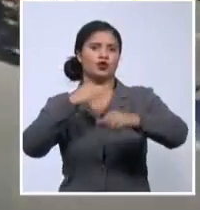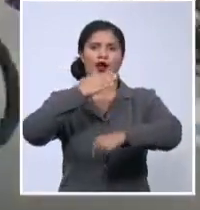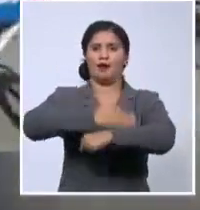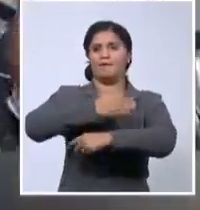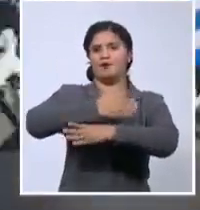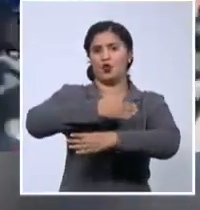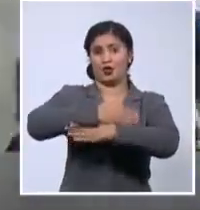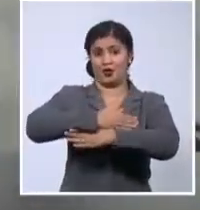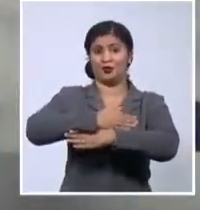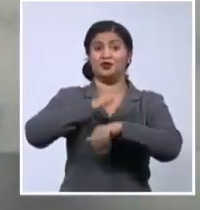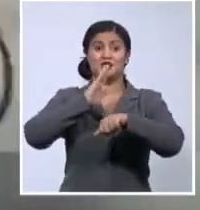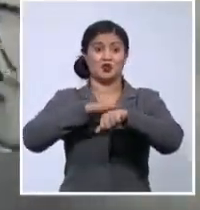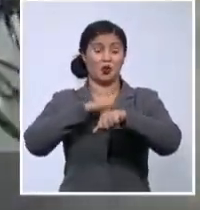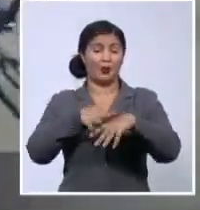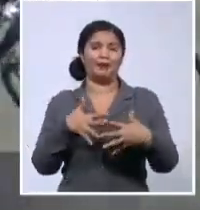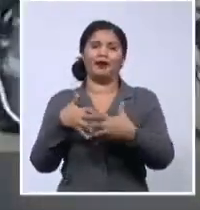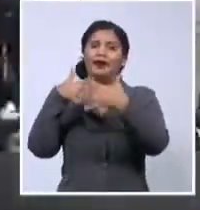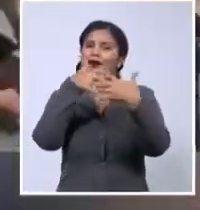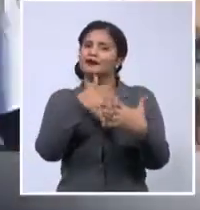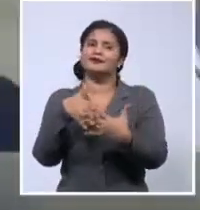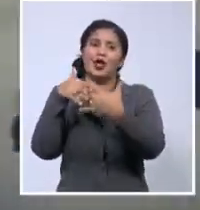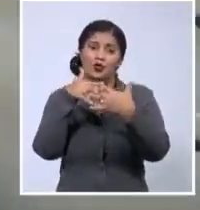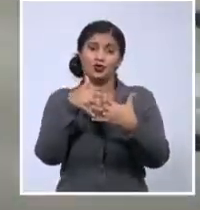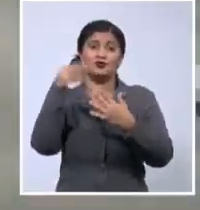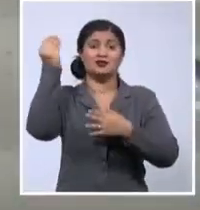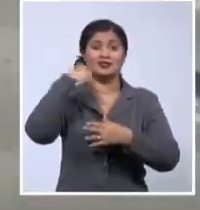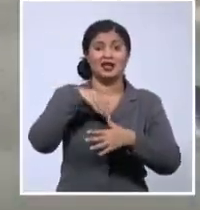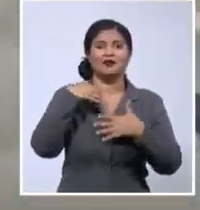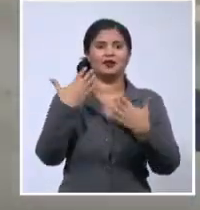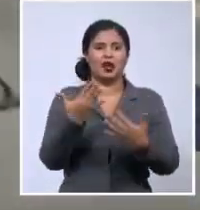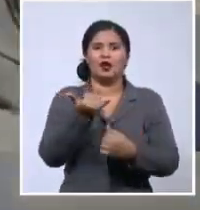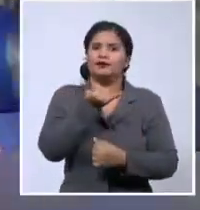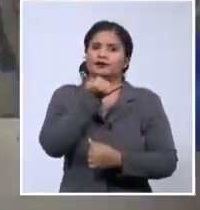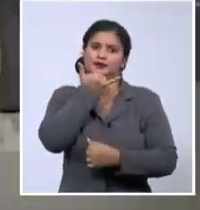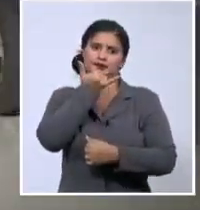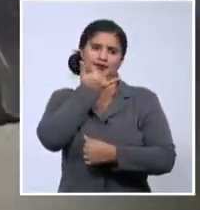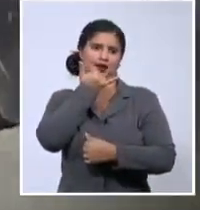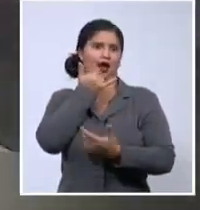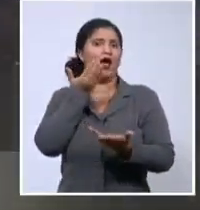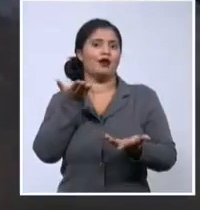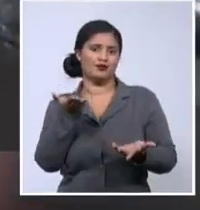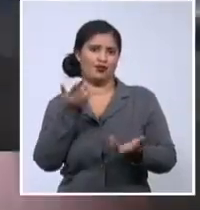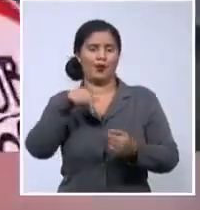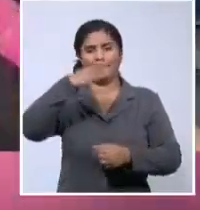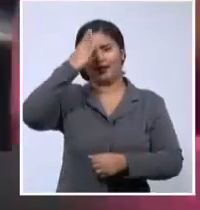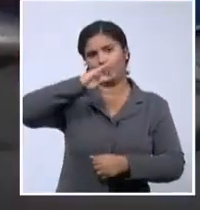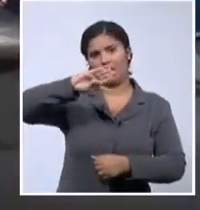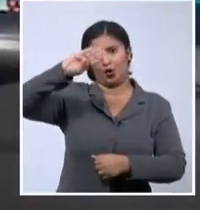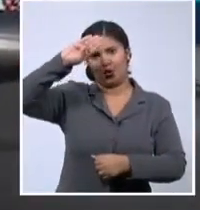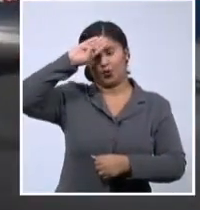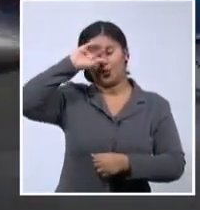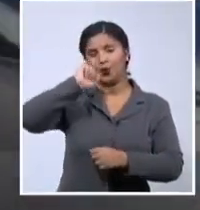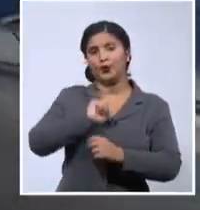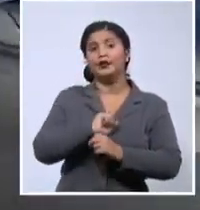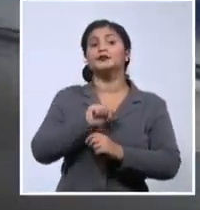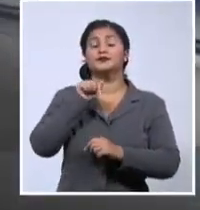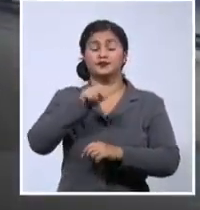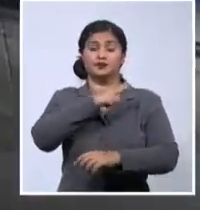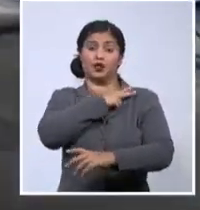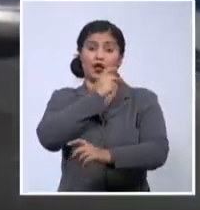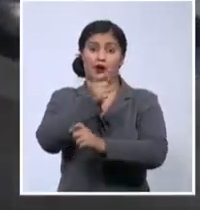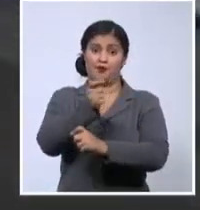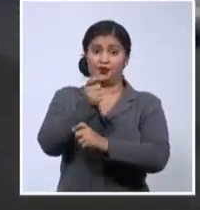de washington y del daño que se le hace a la familia de ambas orillas el profesor cubanoamericano carlos